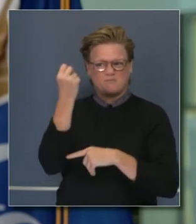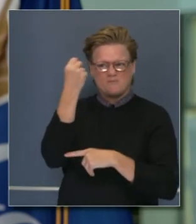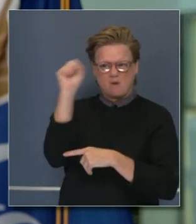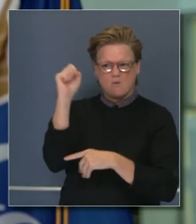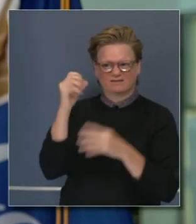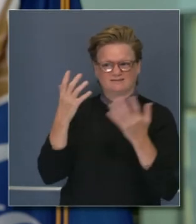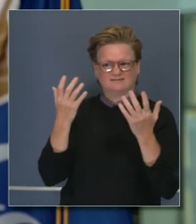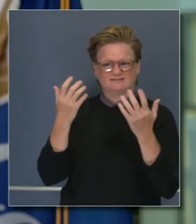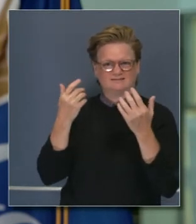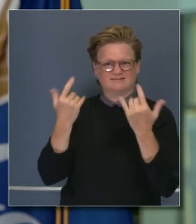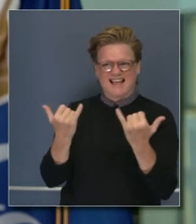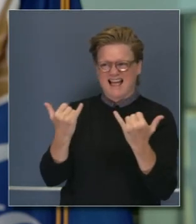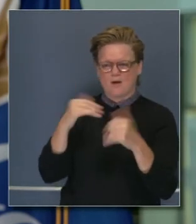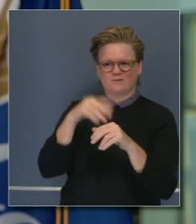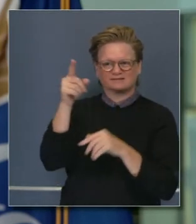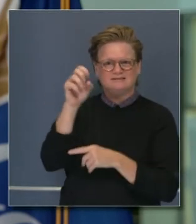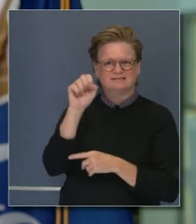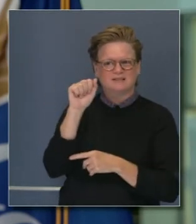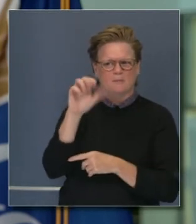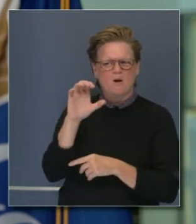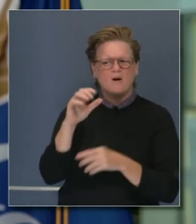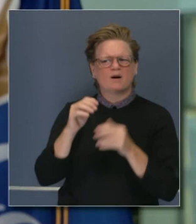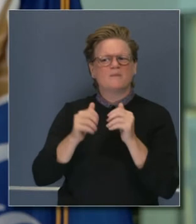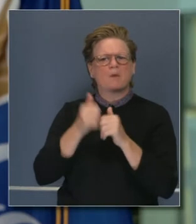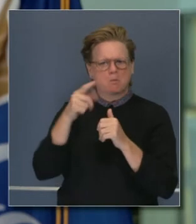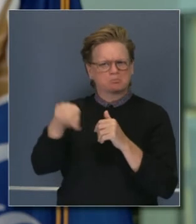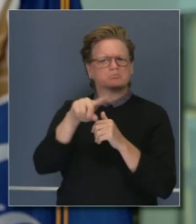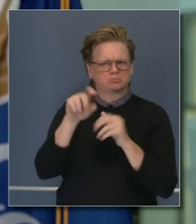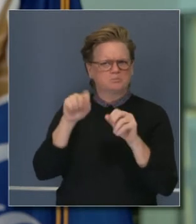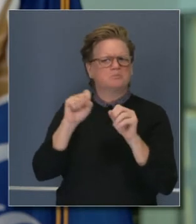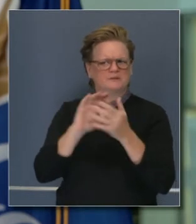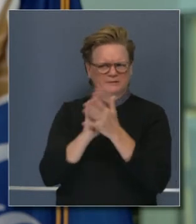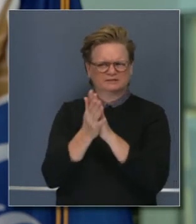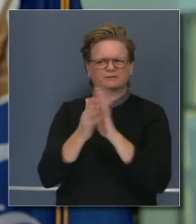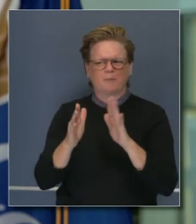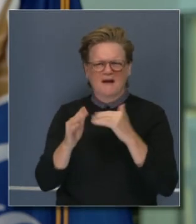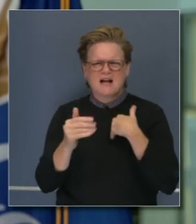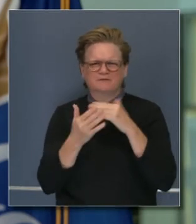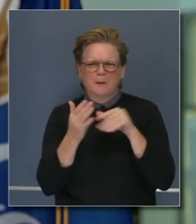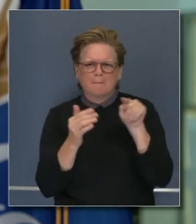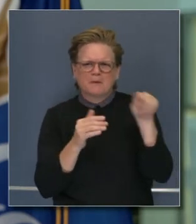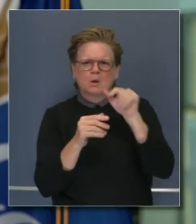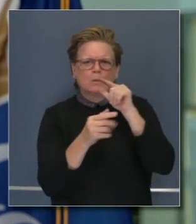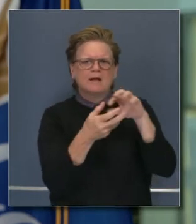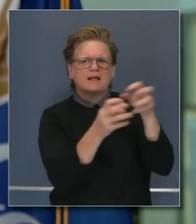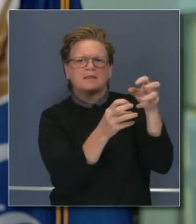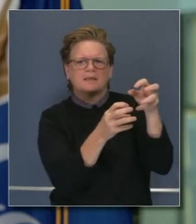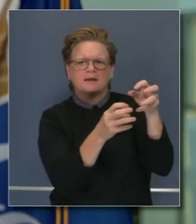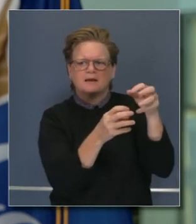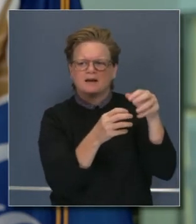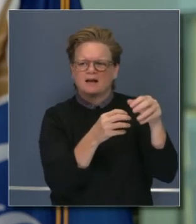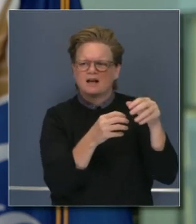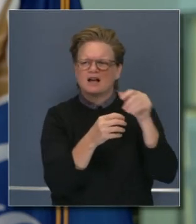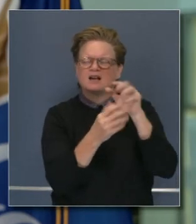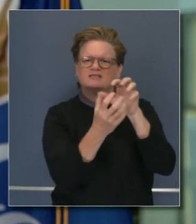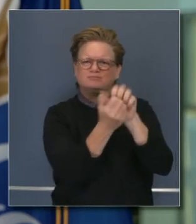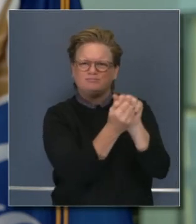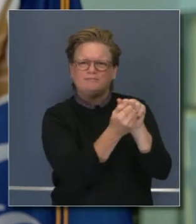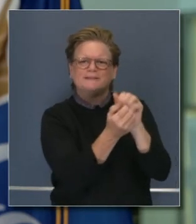en Sacramento que fueron pacíficas, pero también hubo cierta